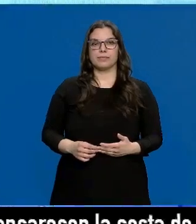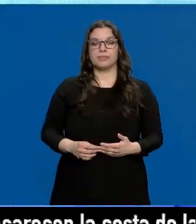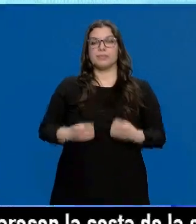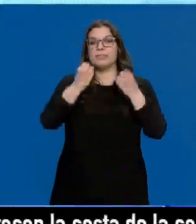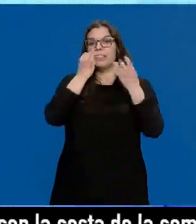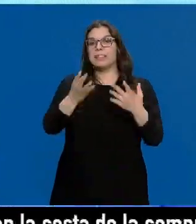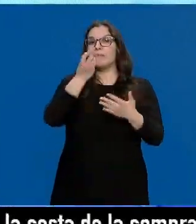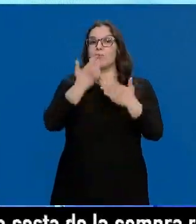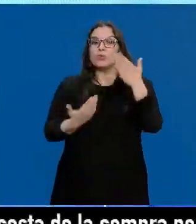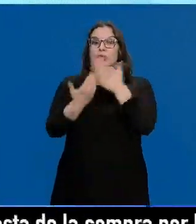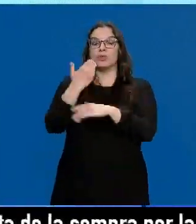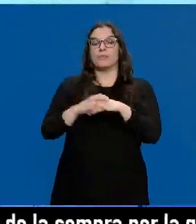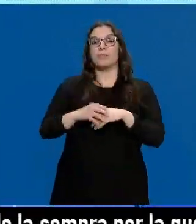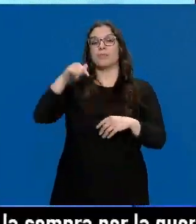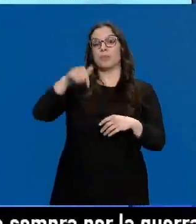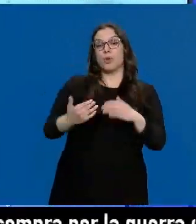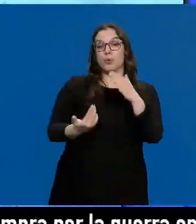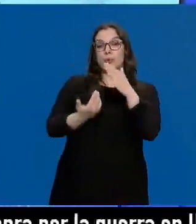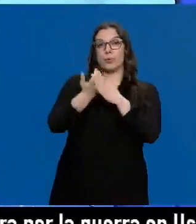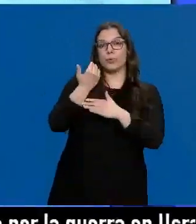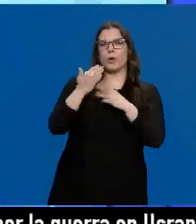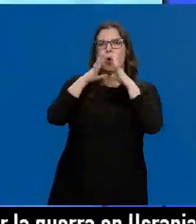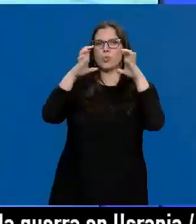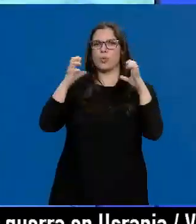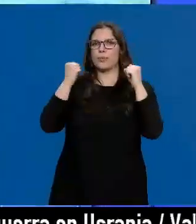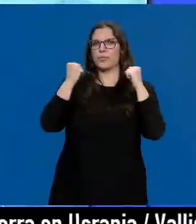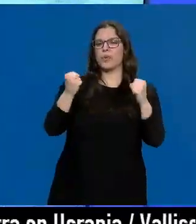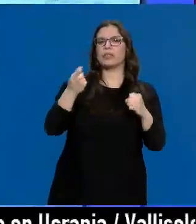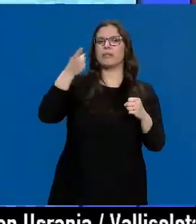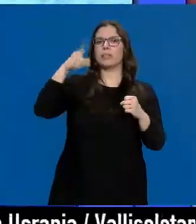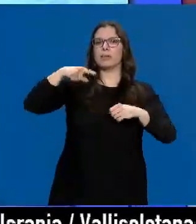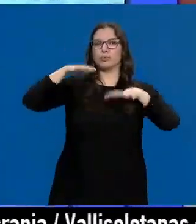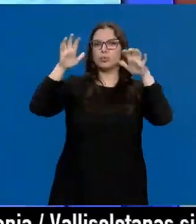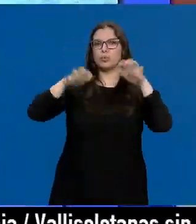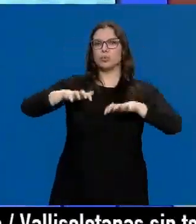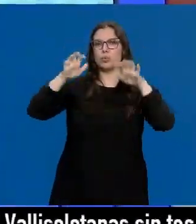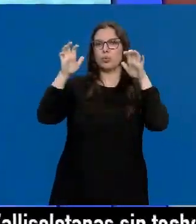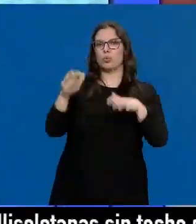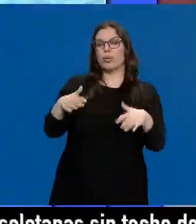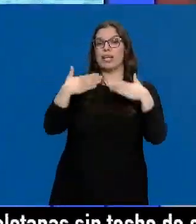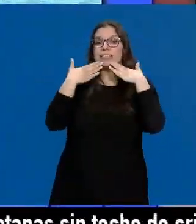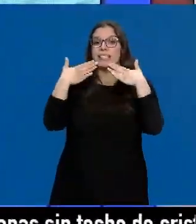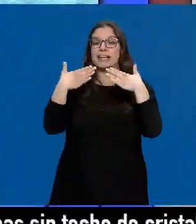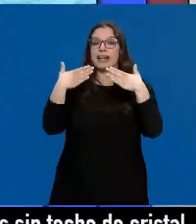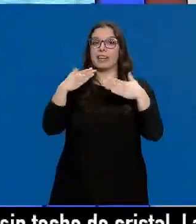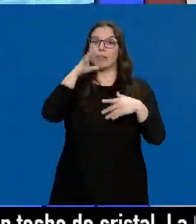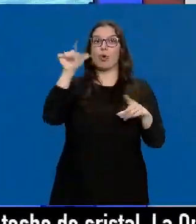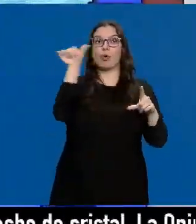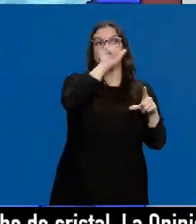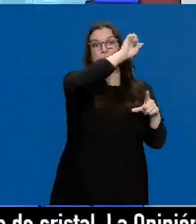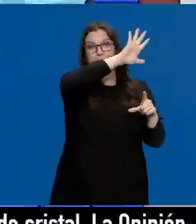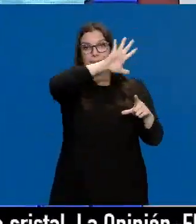¿Qué tal? Muy buenos días. Hoy empezamos la jornada con muchas nubes, también con algunas lluvias, gracias a la llegada de ese frente por el oeste que